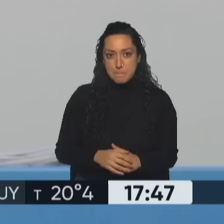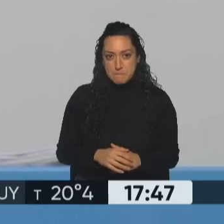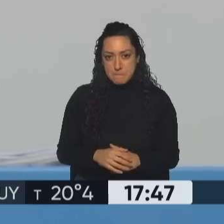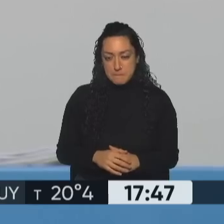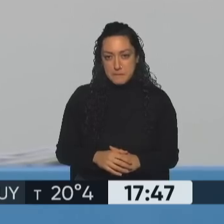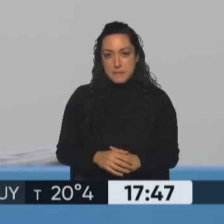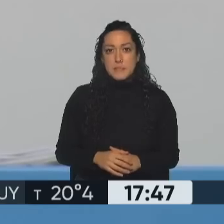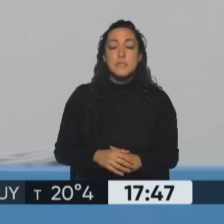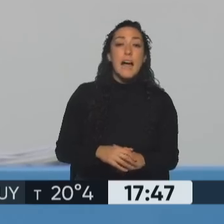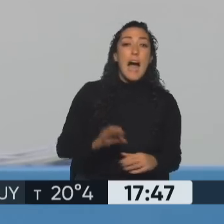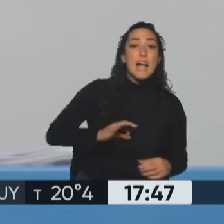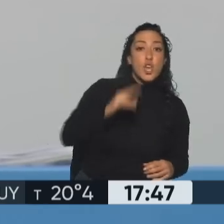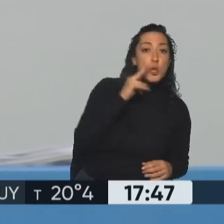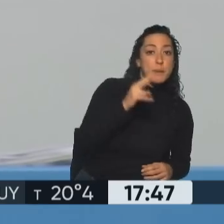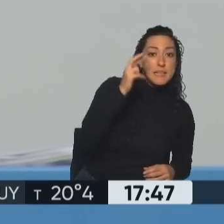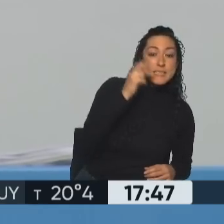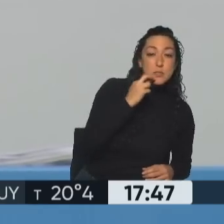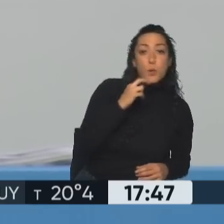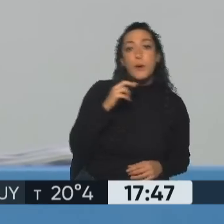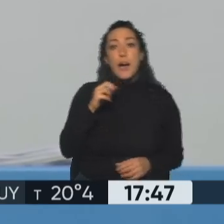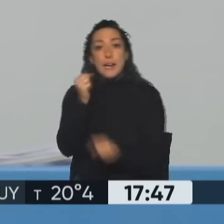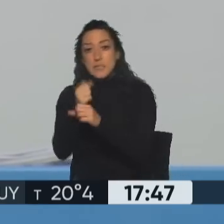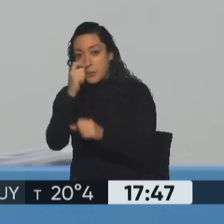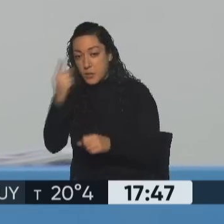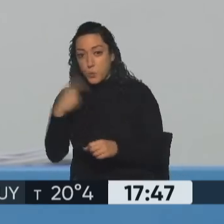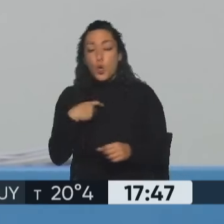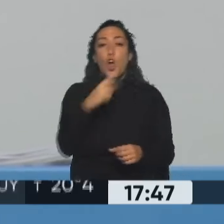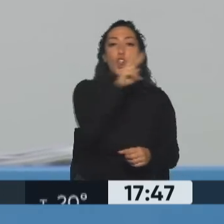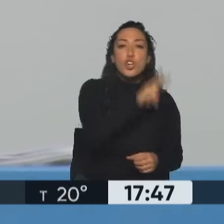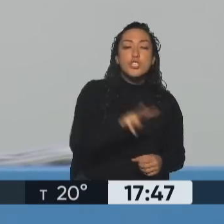Entre el 19 y el 21,